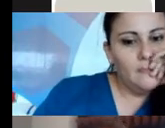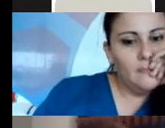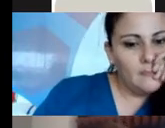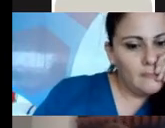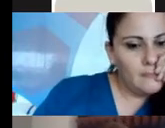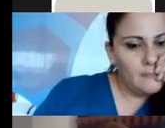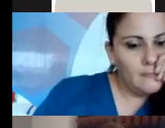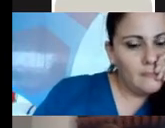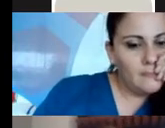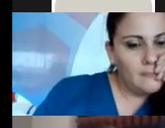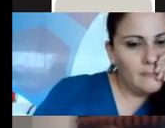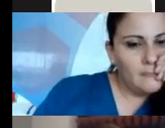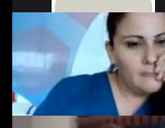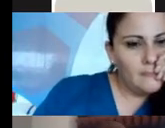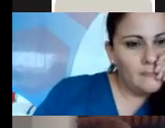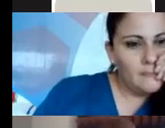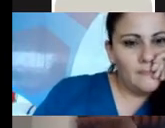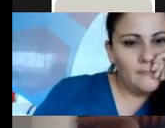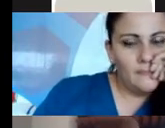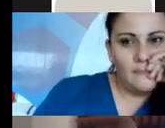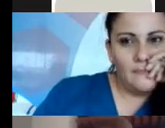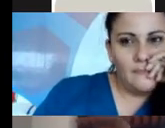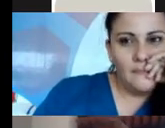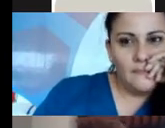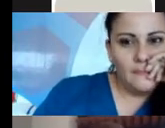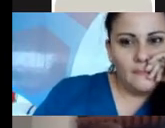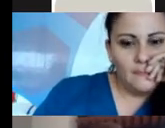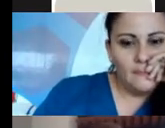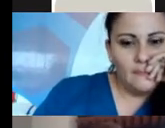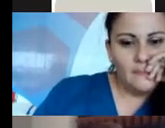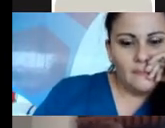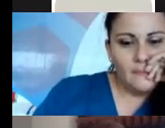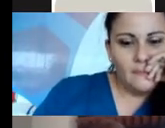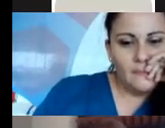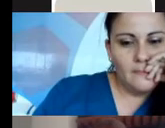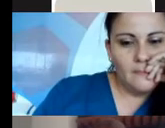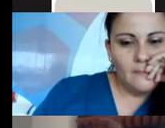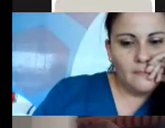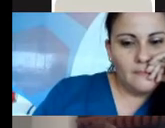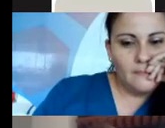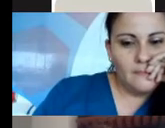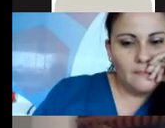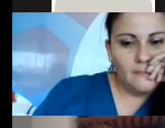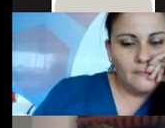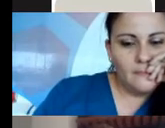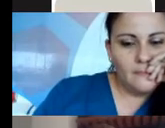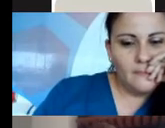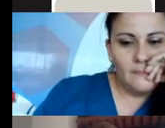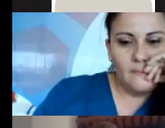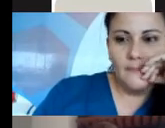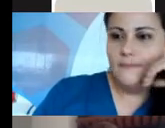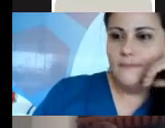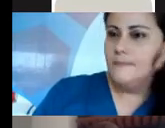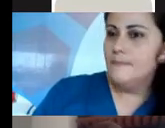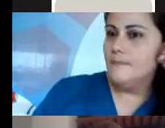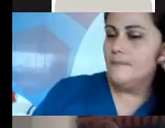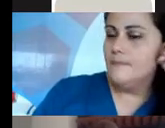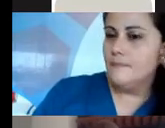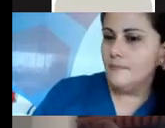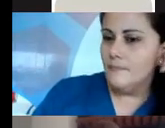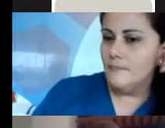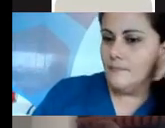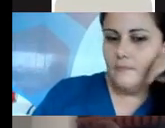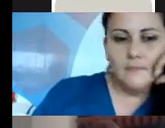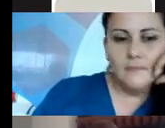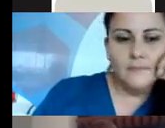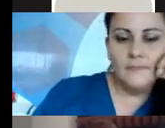la prescripción del soporte medio o del abductor. Tiene que ser con posibilidad de regulación en altura,